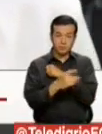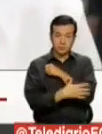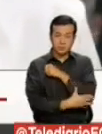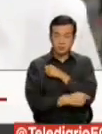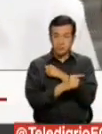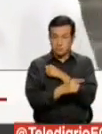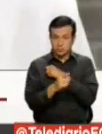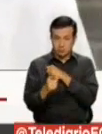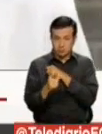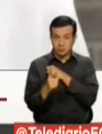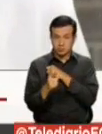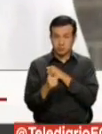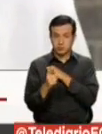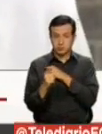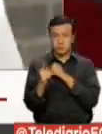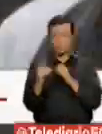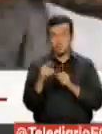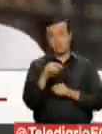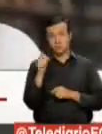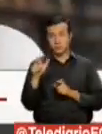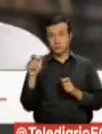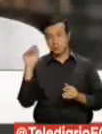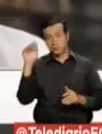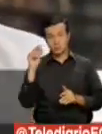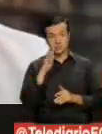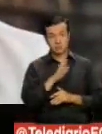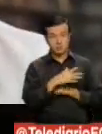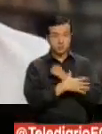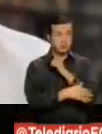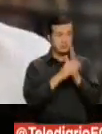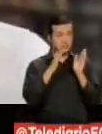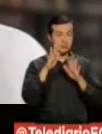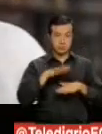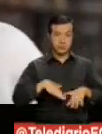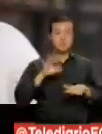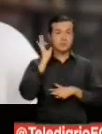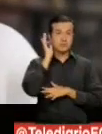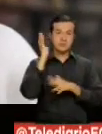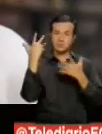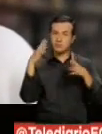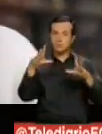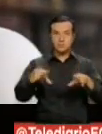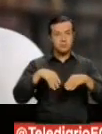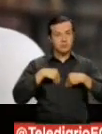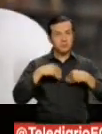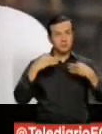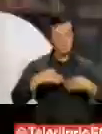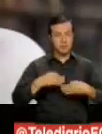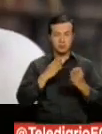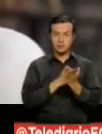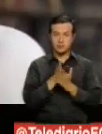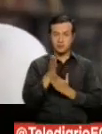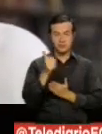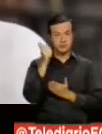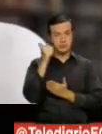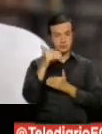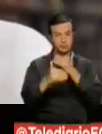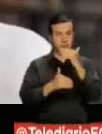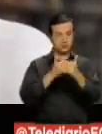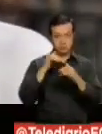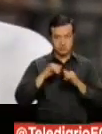personas que tienen mejores posibilidades. Y vi que las mujeres de aquí ya están empoderadas y que es un buen camino el que están